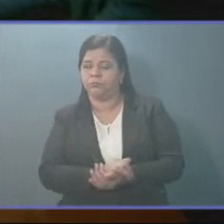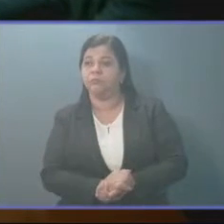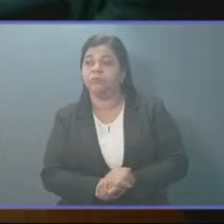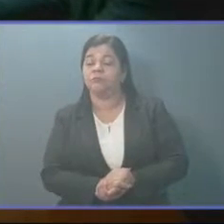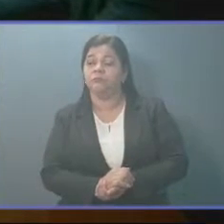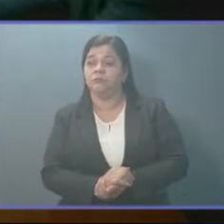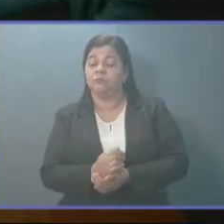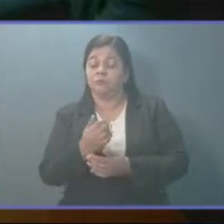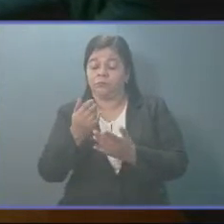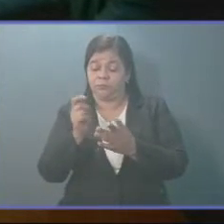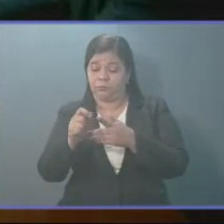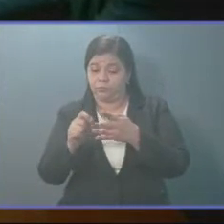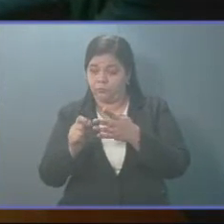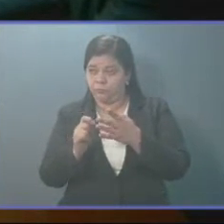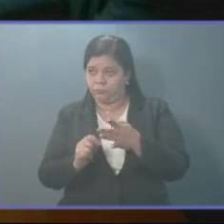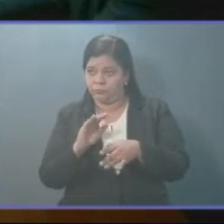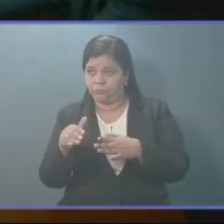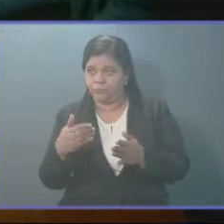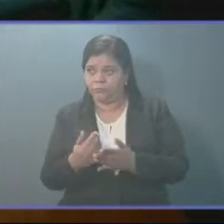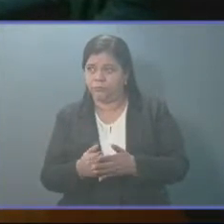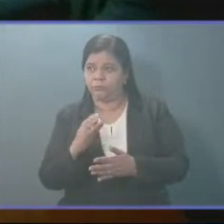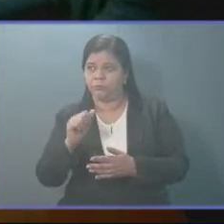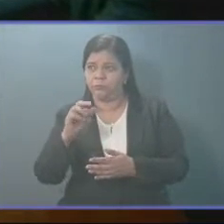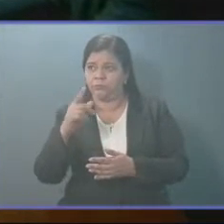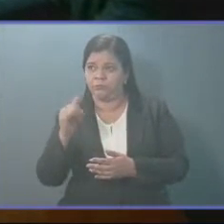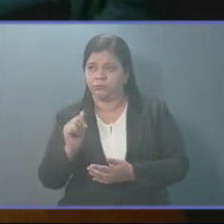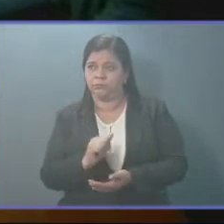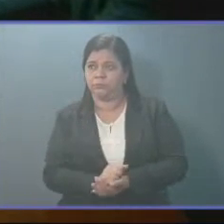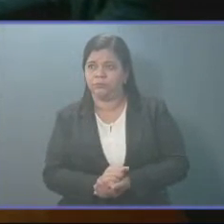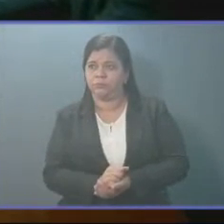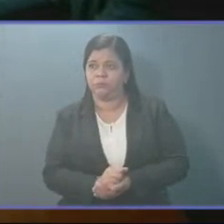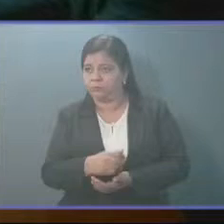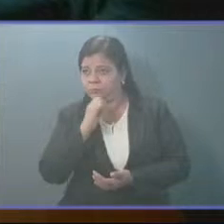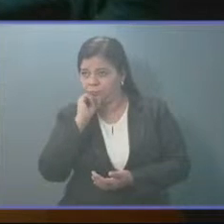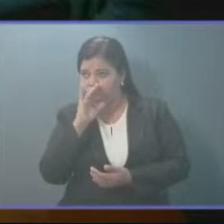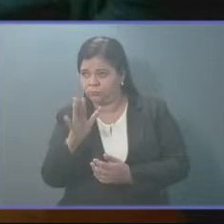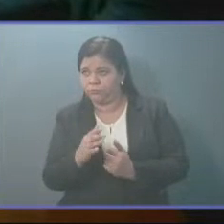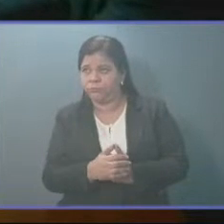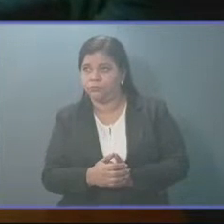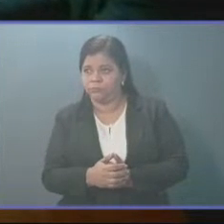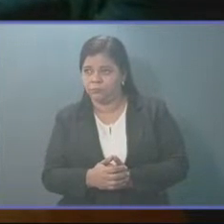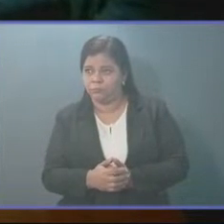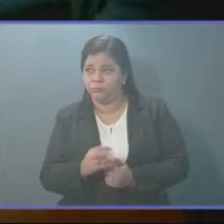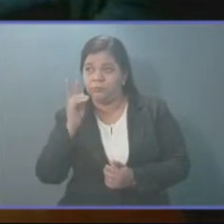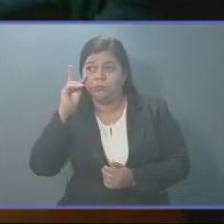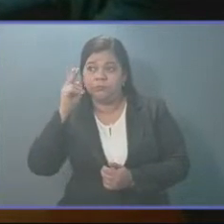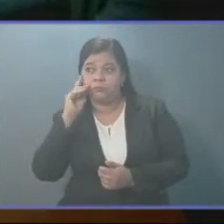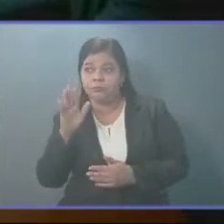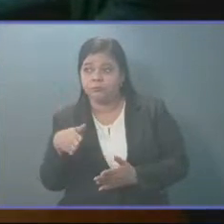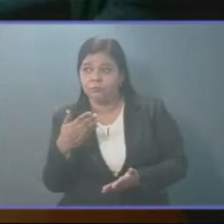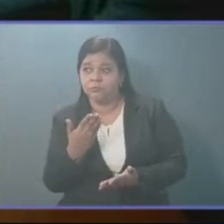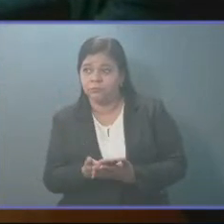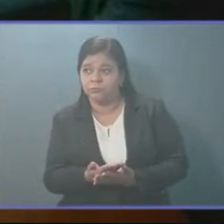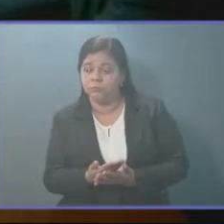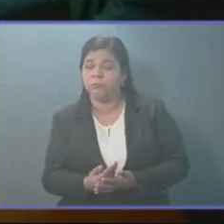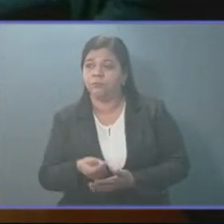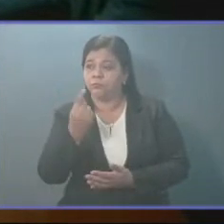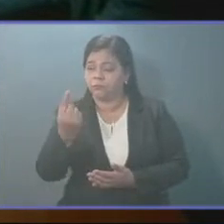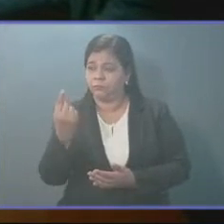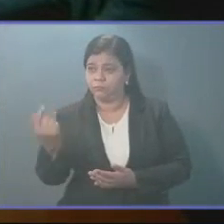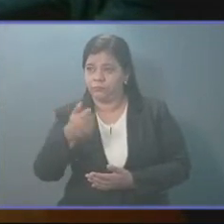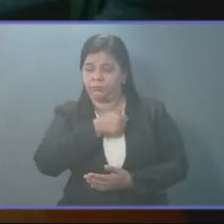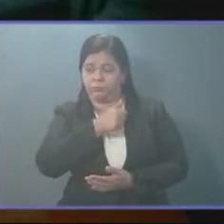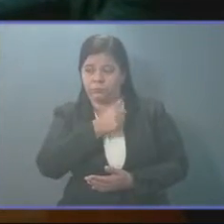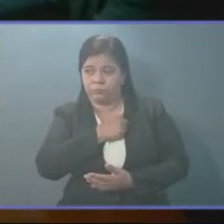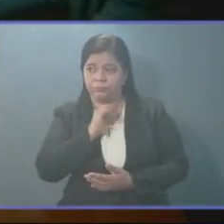El 15, principio de inversión de la carga de la prueba. La carga de la prueba corresponde al demandante o al reconveniente